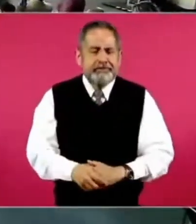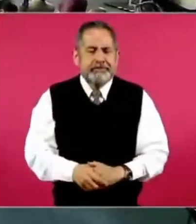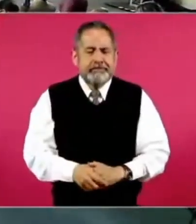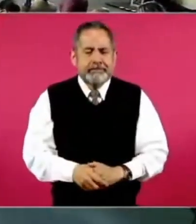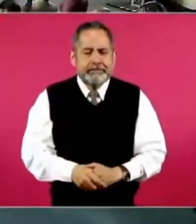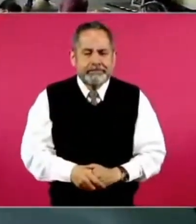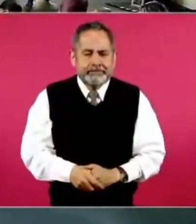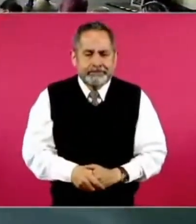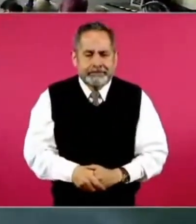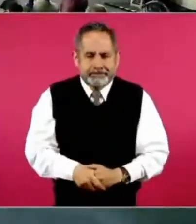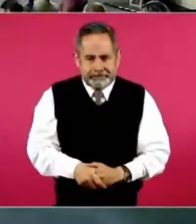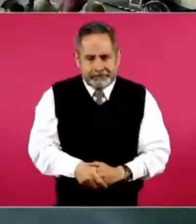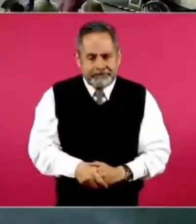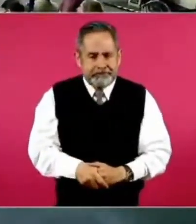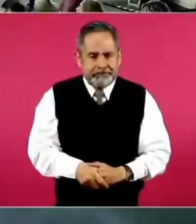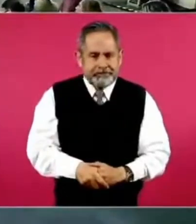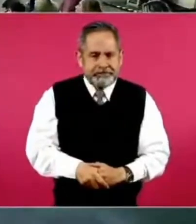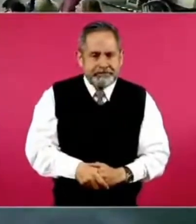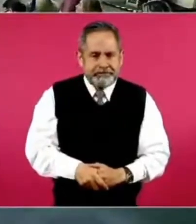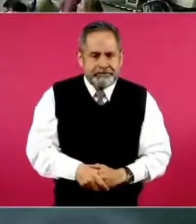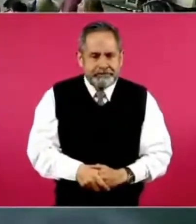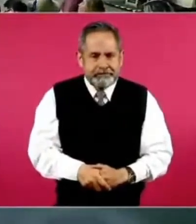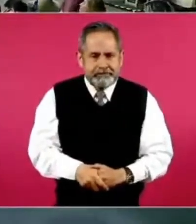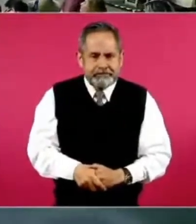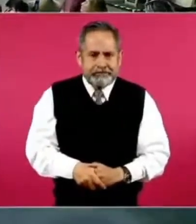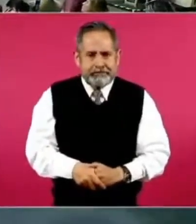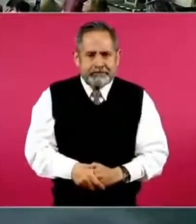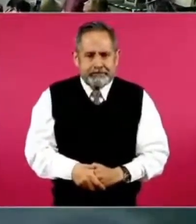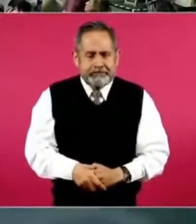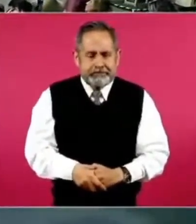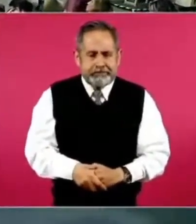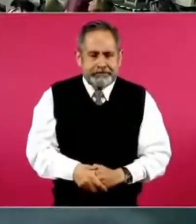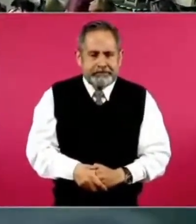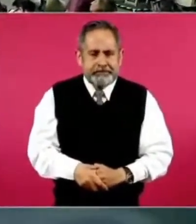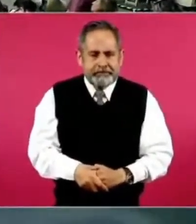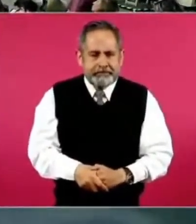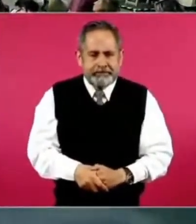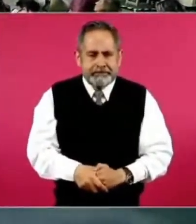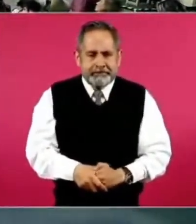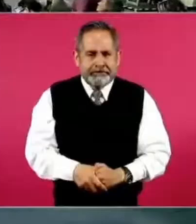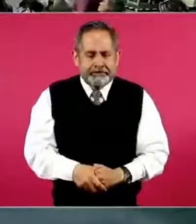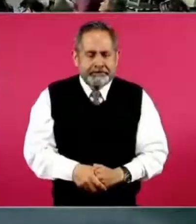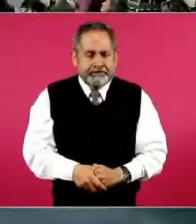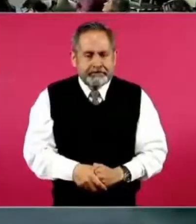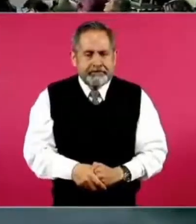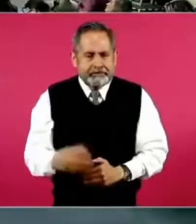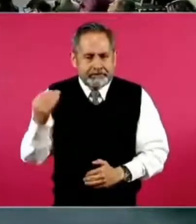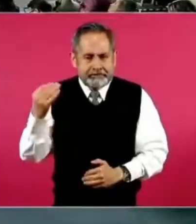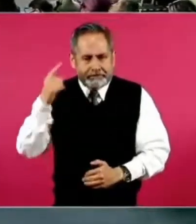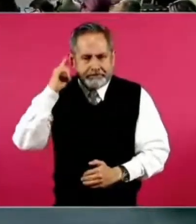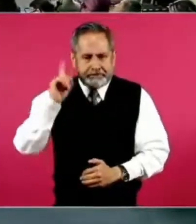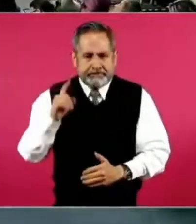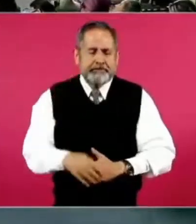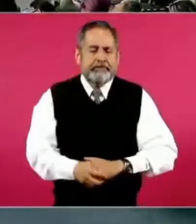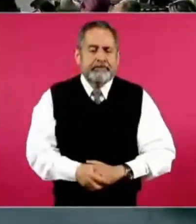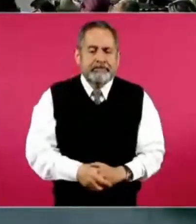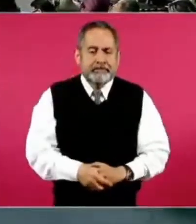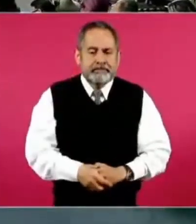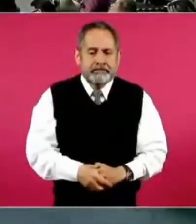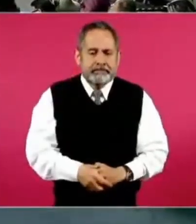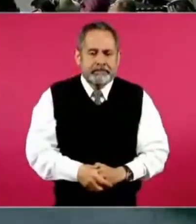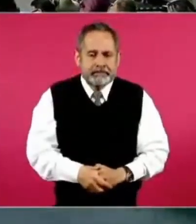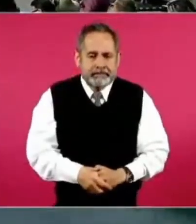usted corregir algunas de las afirmaciones que hace con respecto del trabajo del PRO. No. Su palabra